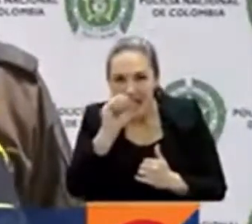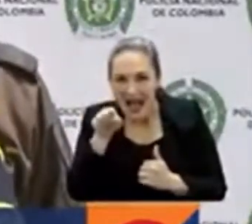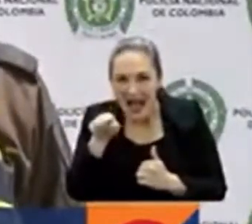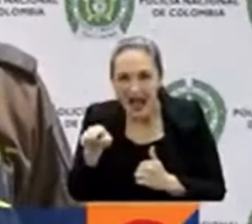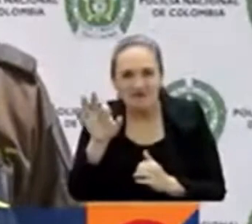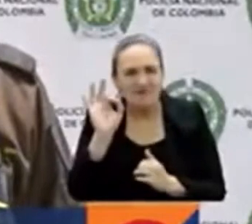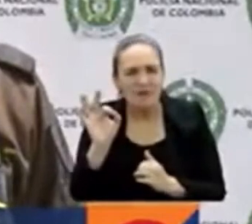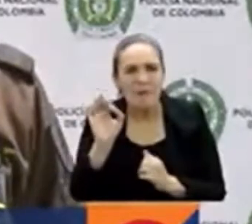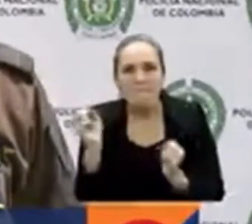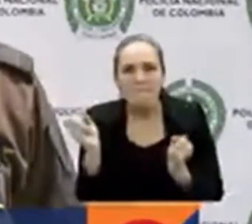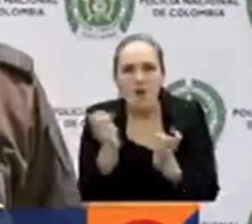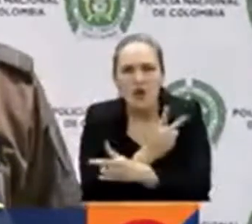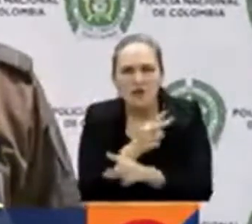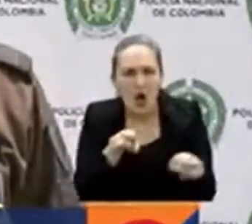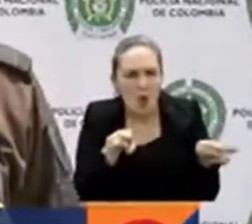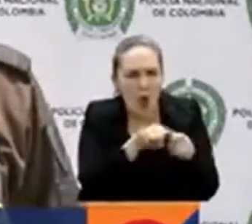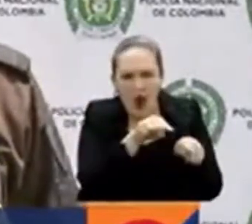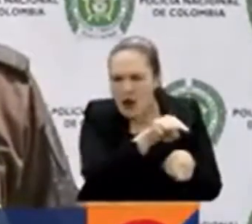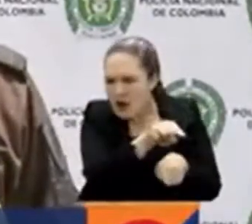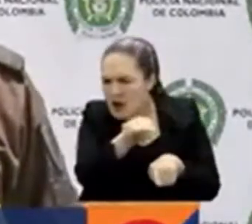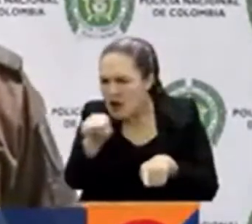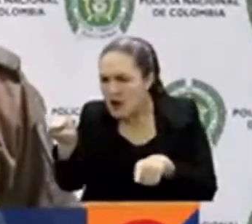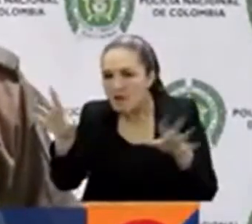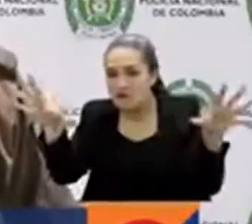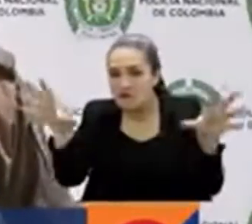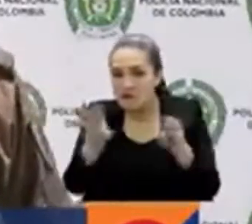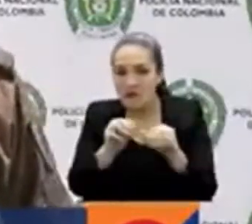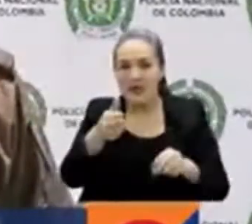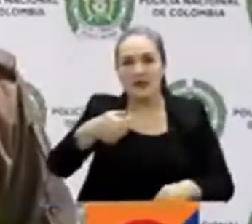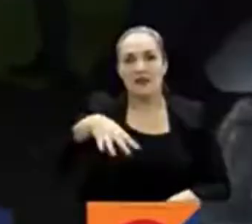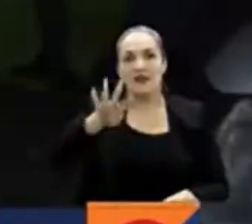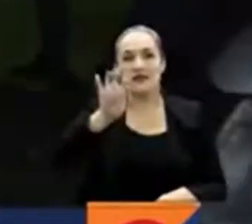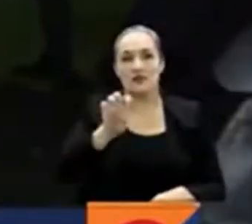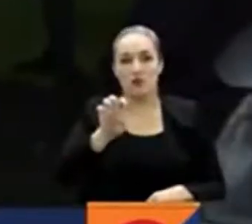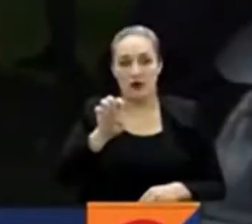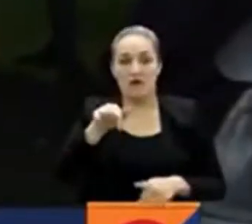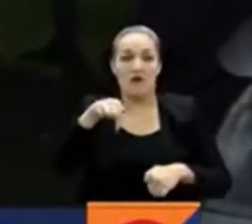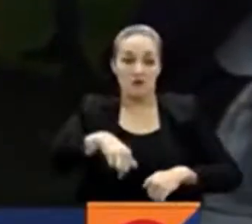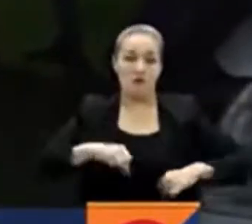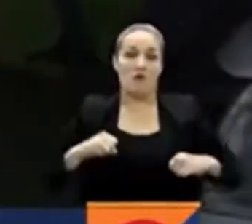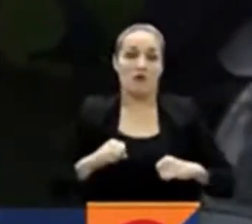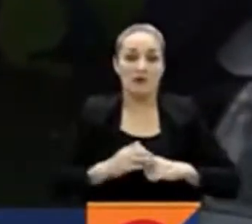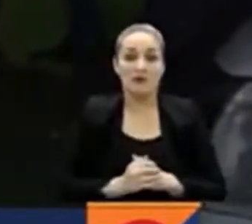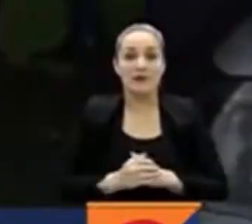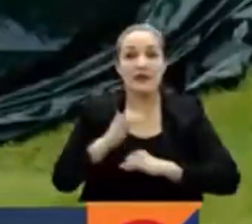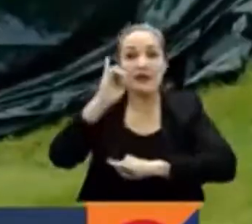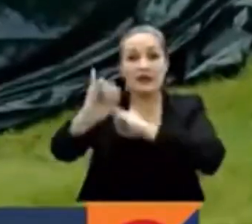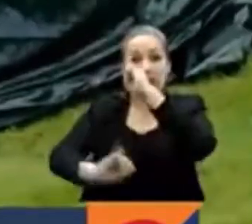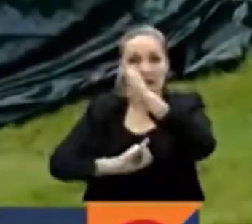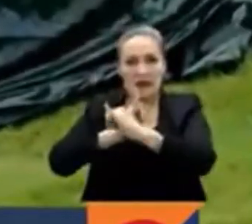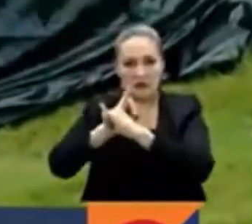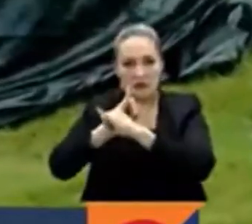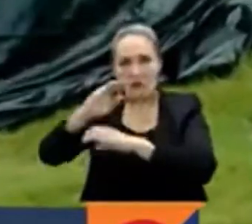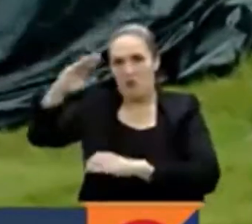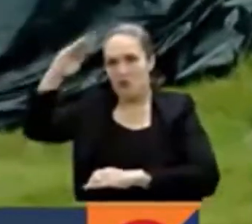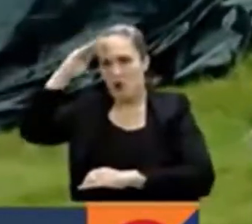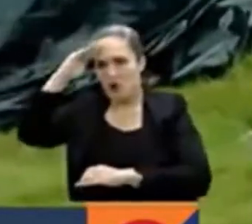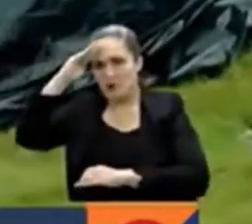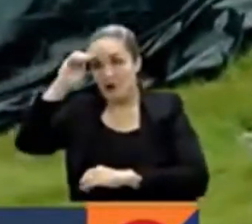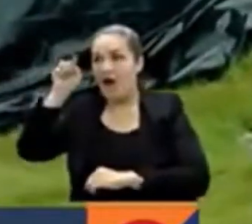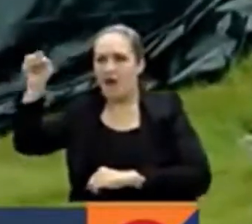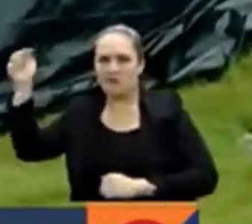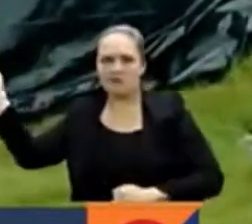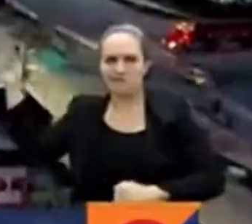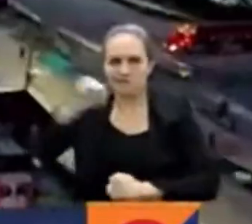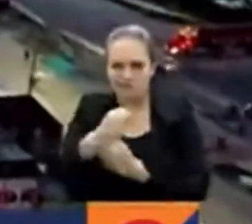violento ha generado 19 muertes en la ciudad de Bogotá. Agencias internacionales como Interpol llegarán a reforzar los